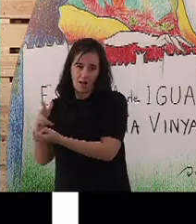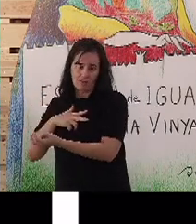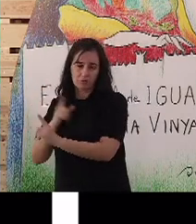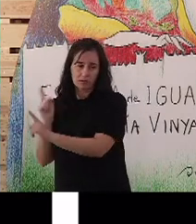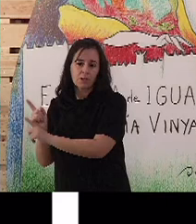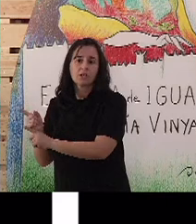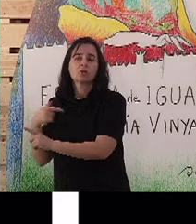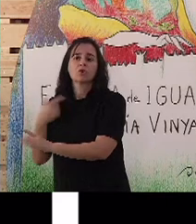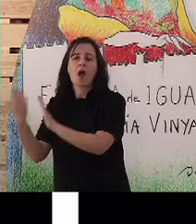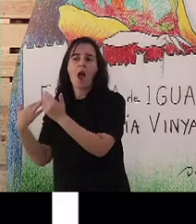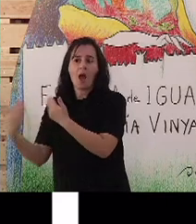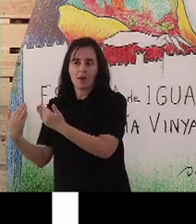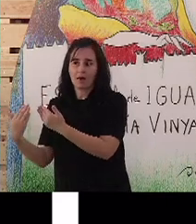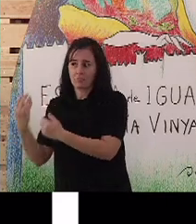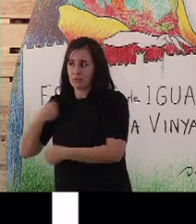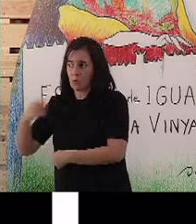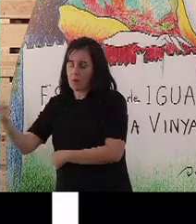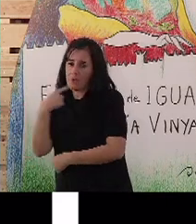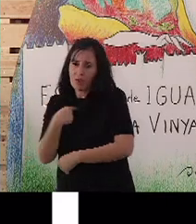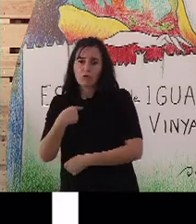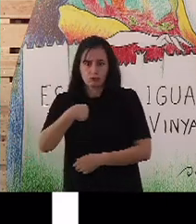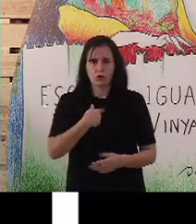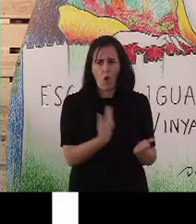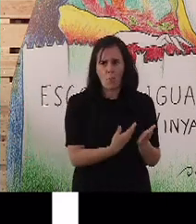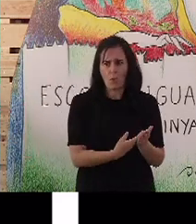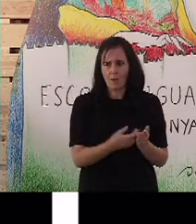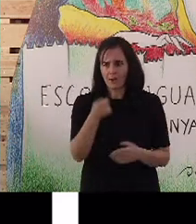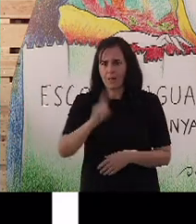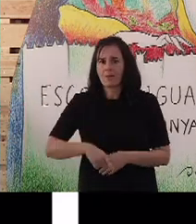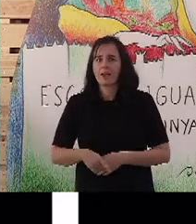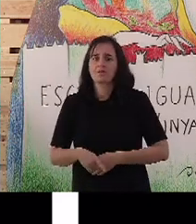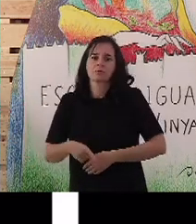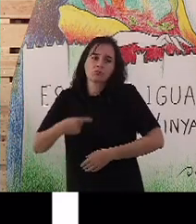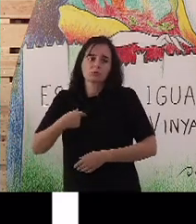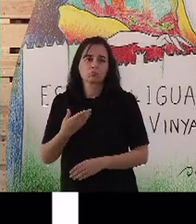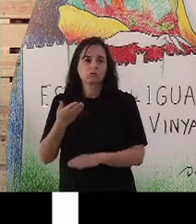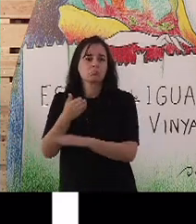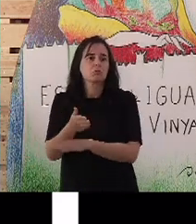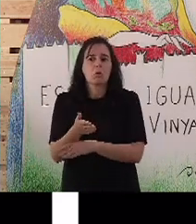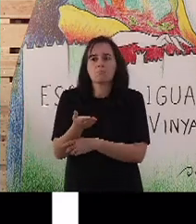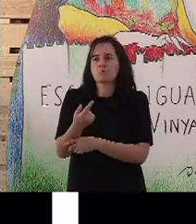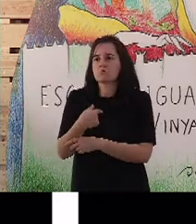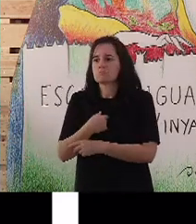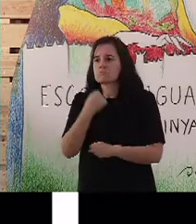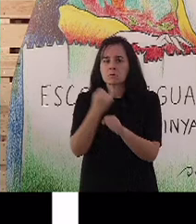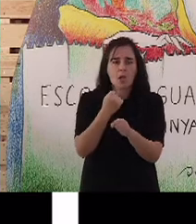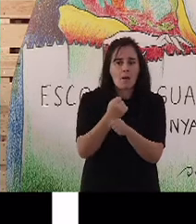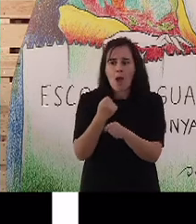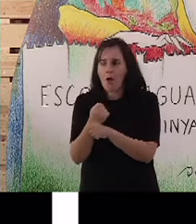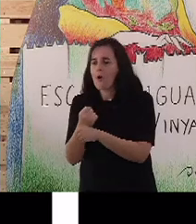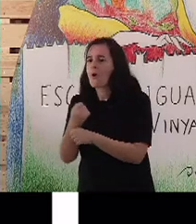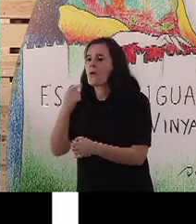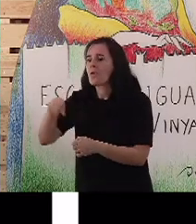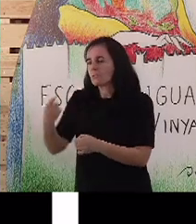eu puden comprobar, se comproba cando estás sobre o terreno, non? Facendo campo, pero cando despois tamén o verbalizas